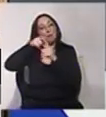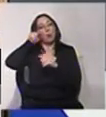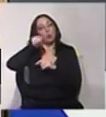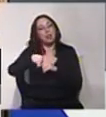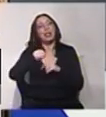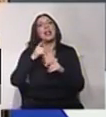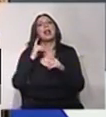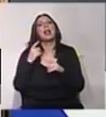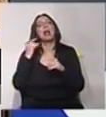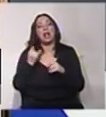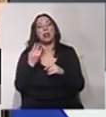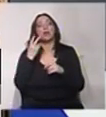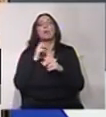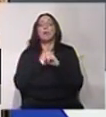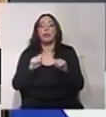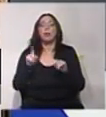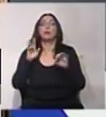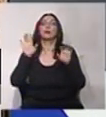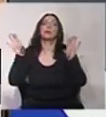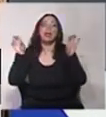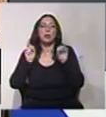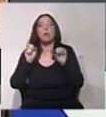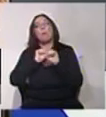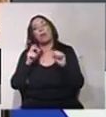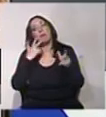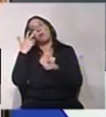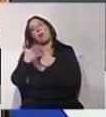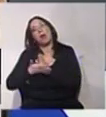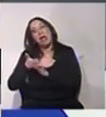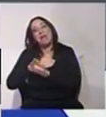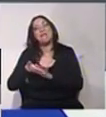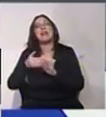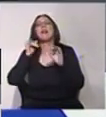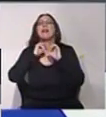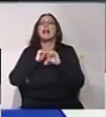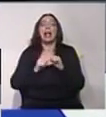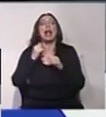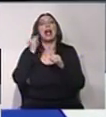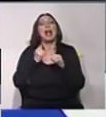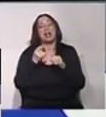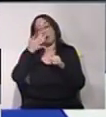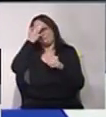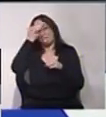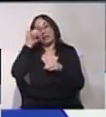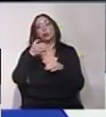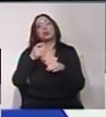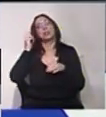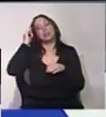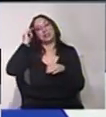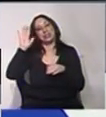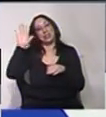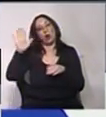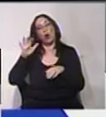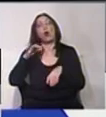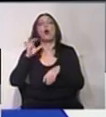todos tenemos dos orejas, todos podemos escuchar y que todos podemos hablar. Más allá de que ciertamente los expertos, psicólogos, psiquiatras te pueden decir, o